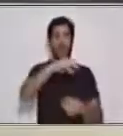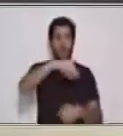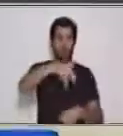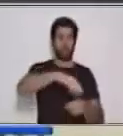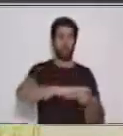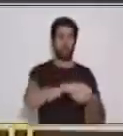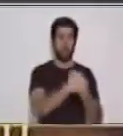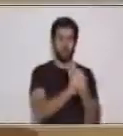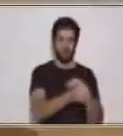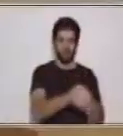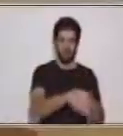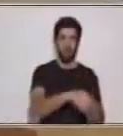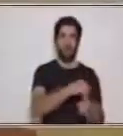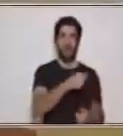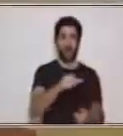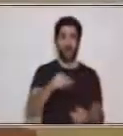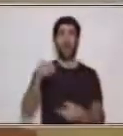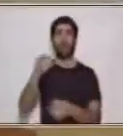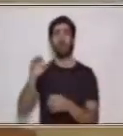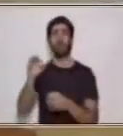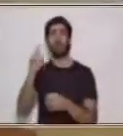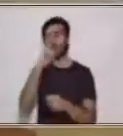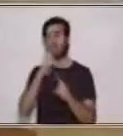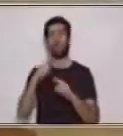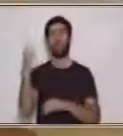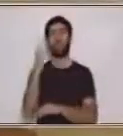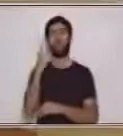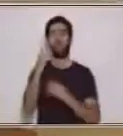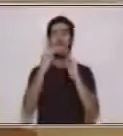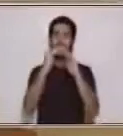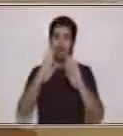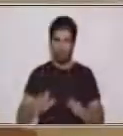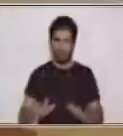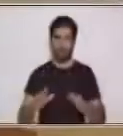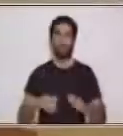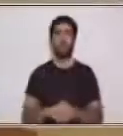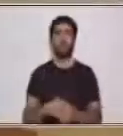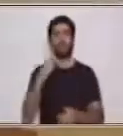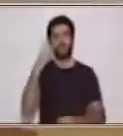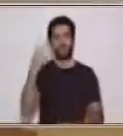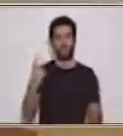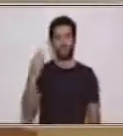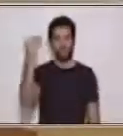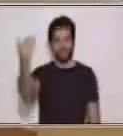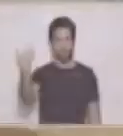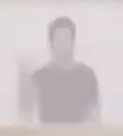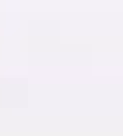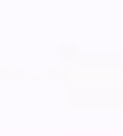y jabón o gel. Y lo más importante, por favor, quédate en casa. Hasta la próxima.